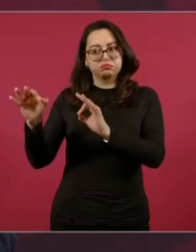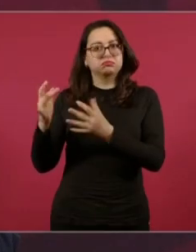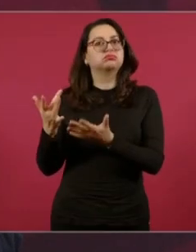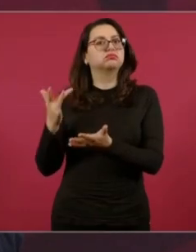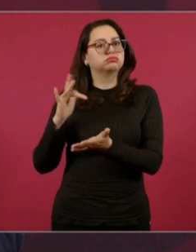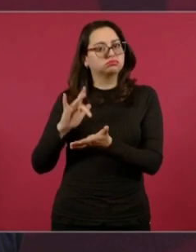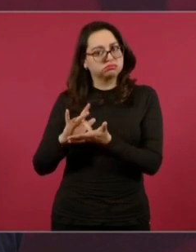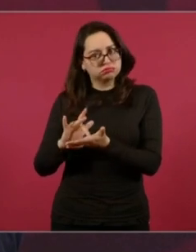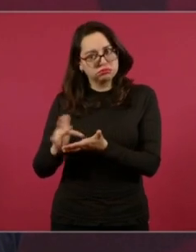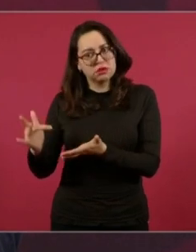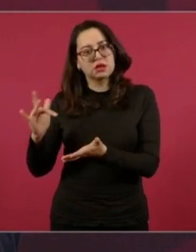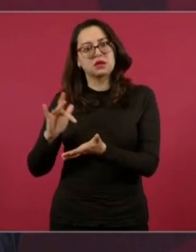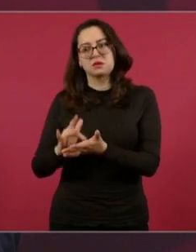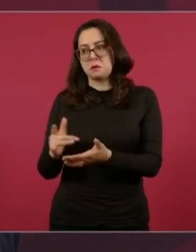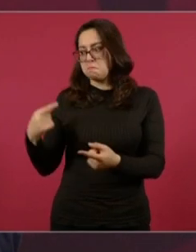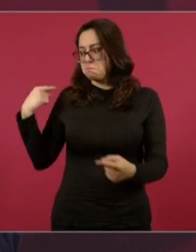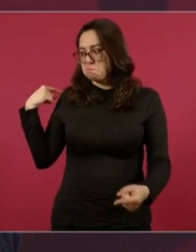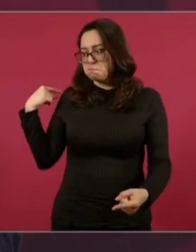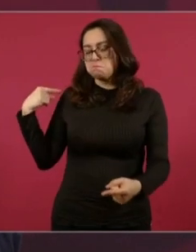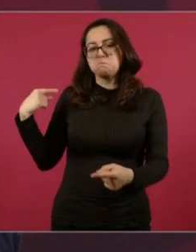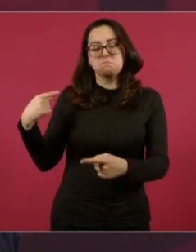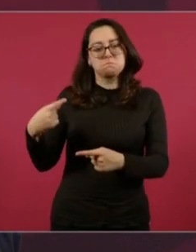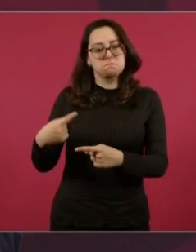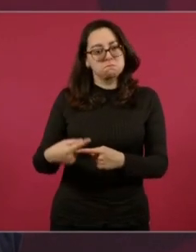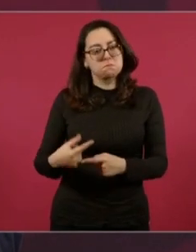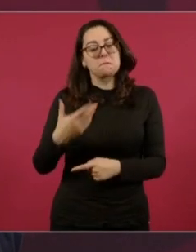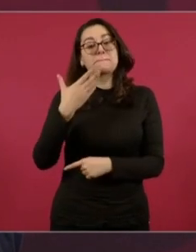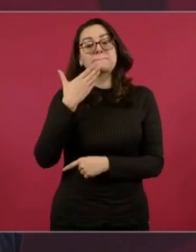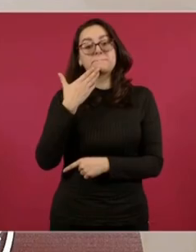una muy buena relación.